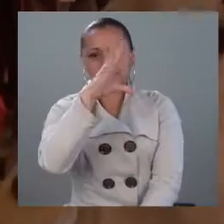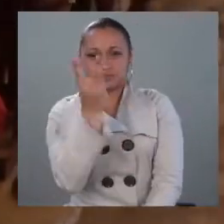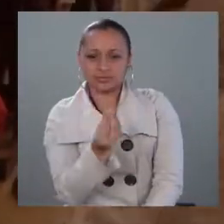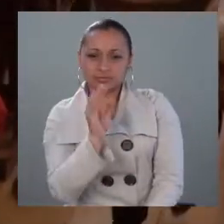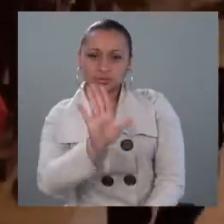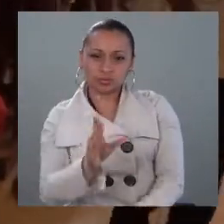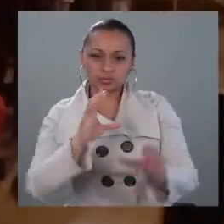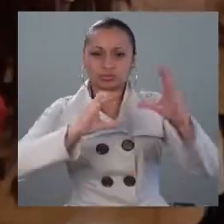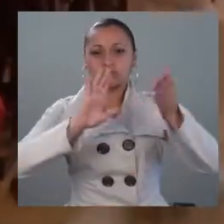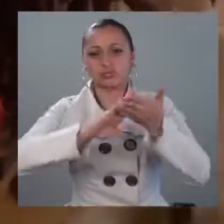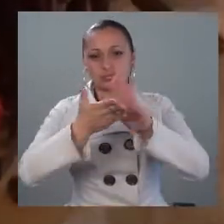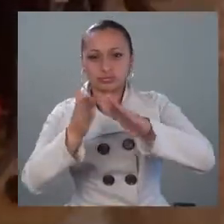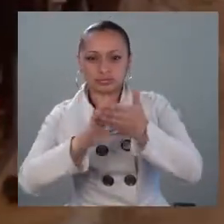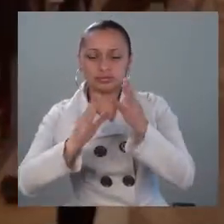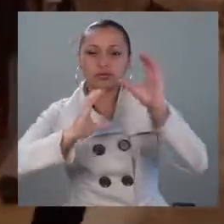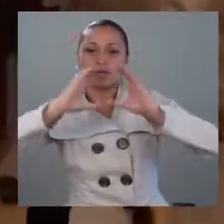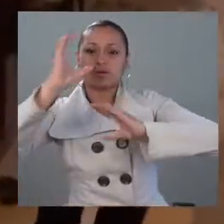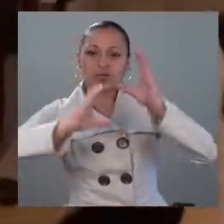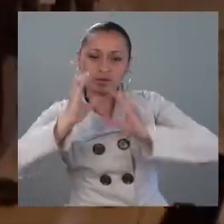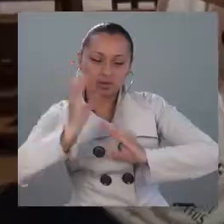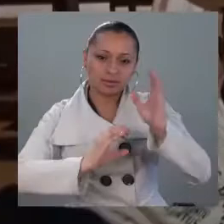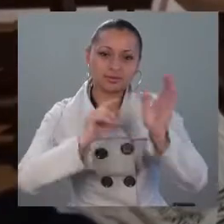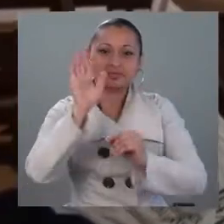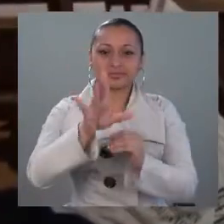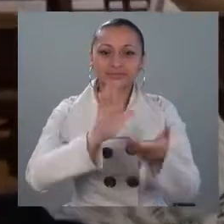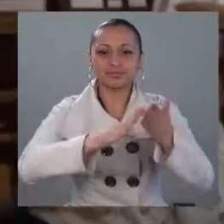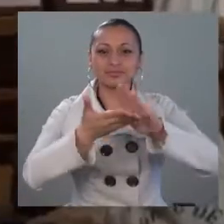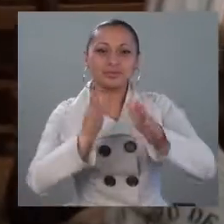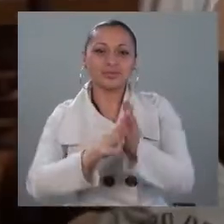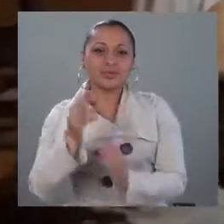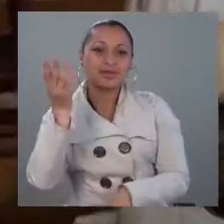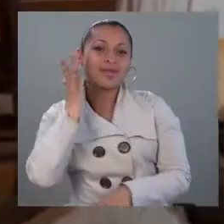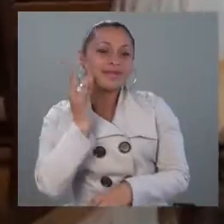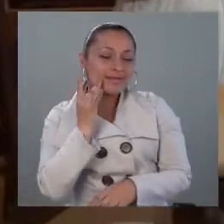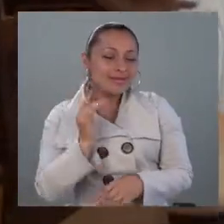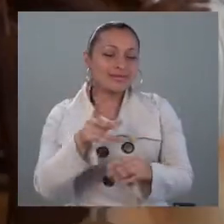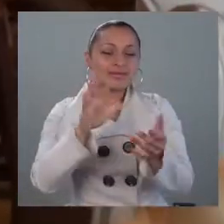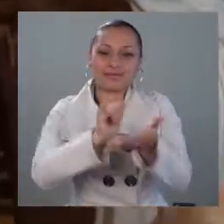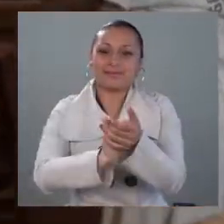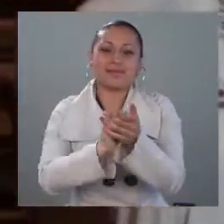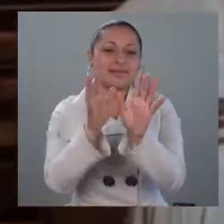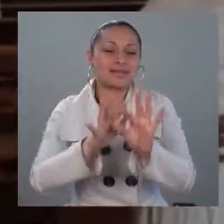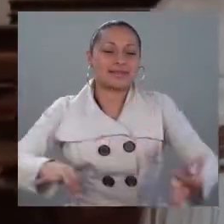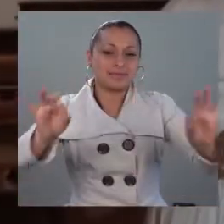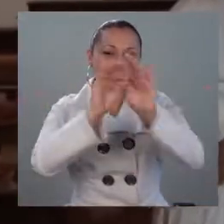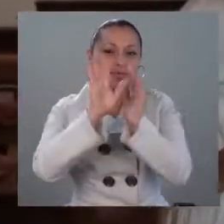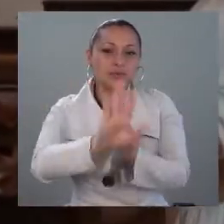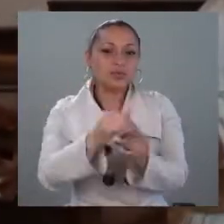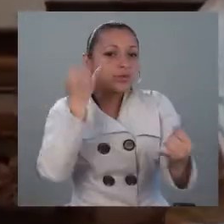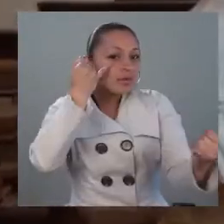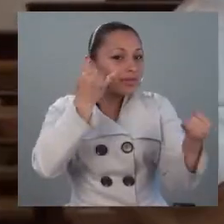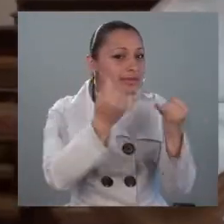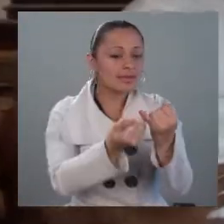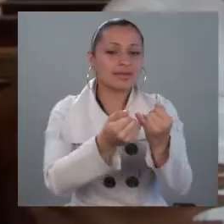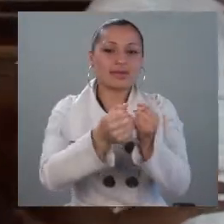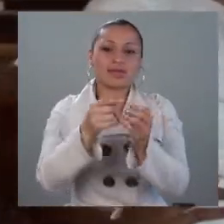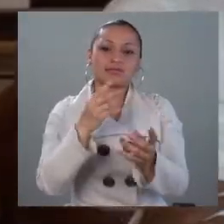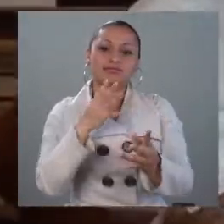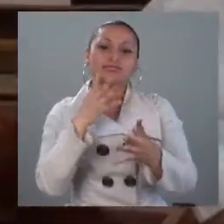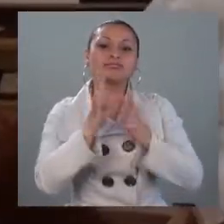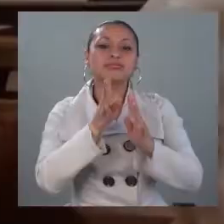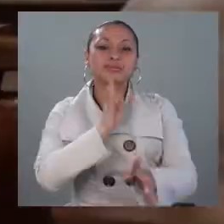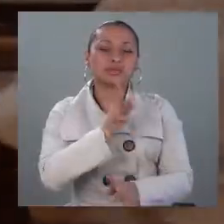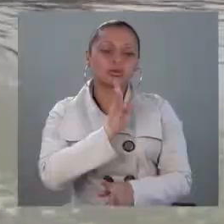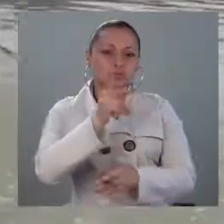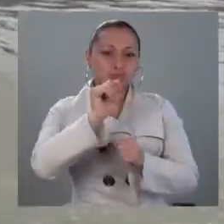negras nariñenses y caucanas, sacando a flor de piel la sabiduría de sus ancestros, como generadoras de identidad y discurso de resistencia pacífica